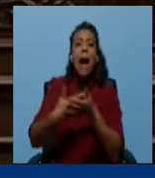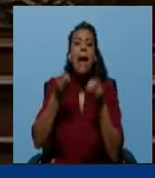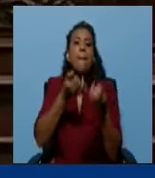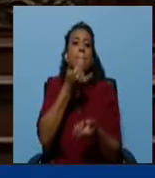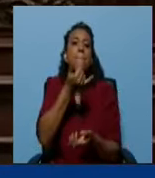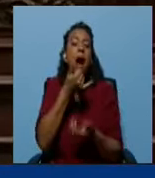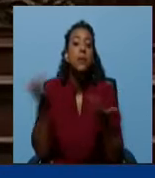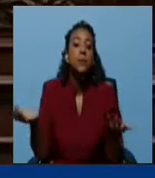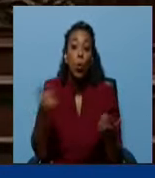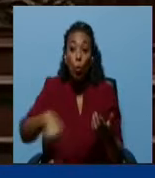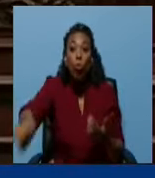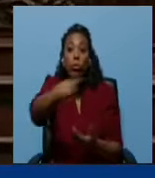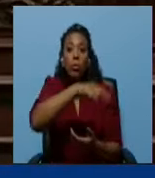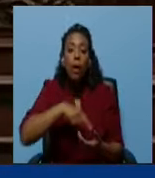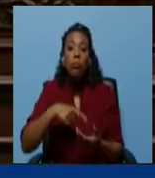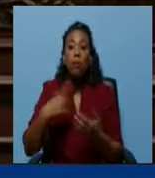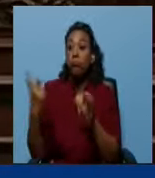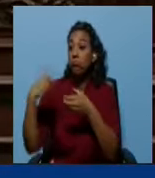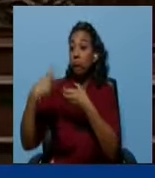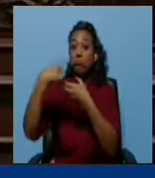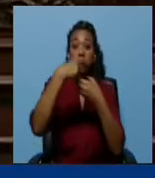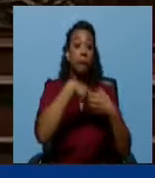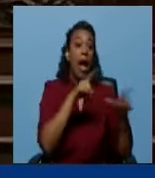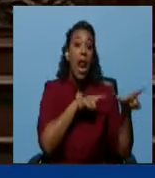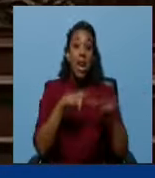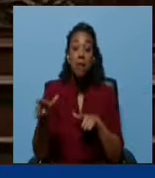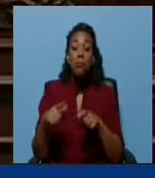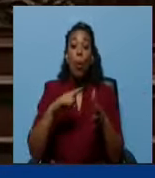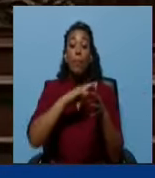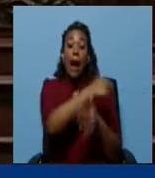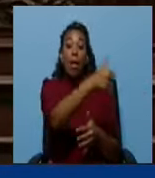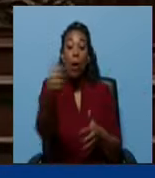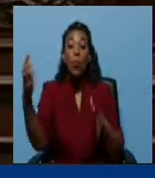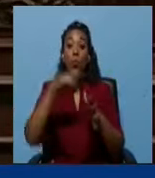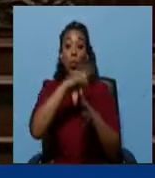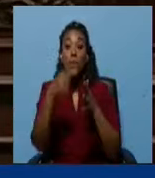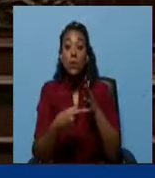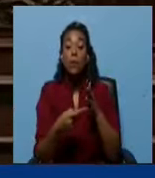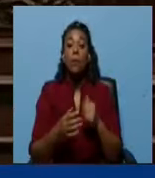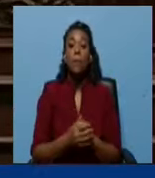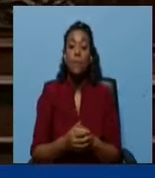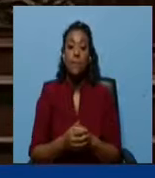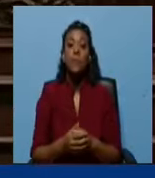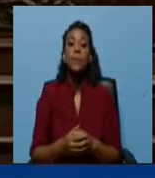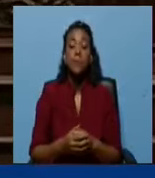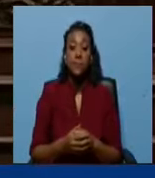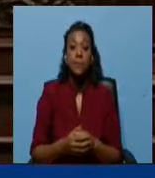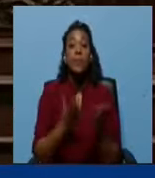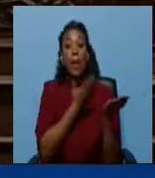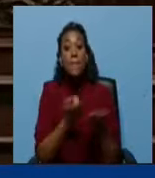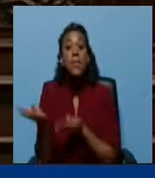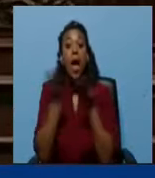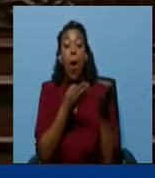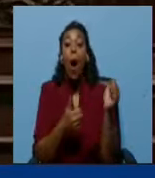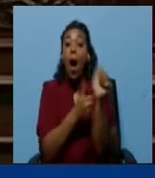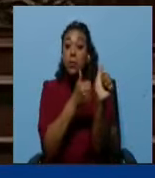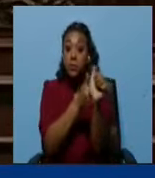Todos quedan incorporados en los equipos de trabajo. Yo tengo aquí la lista de los invitados,